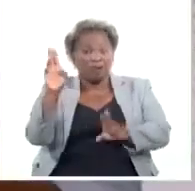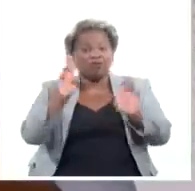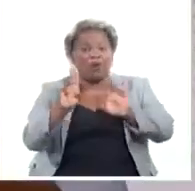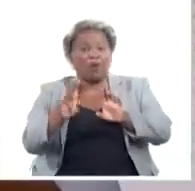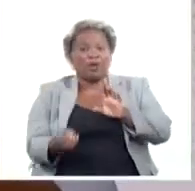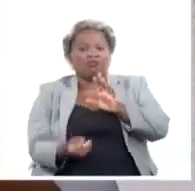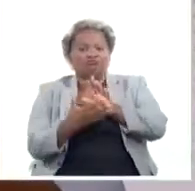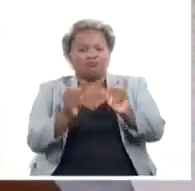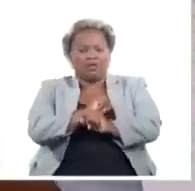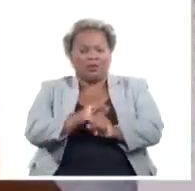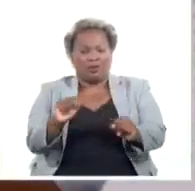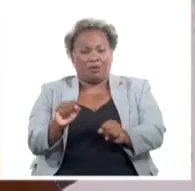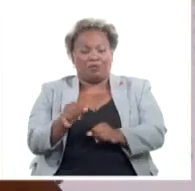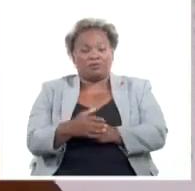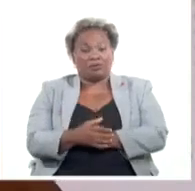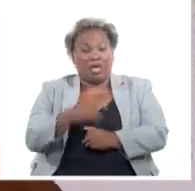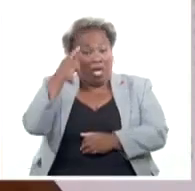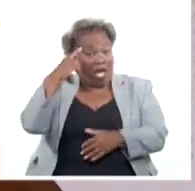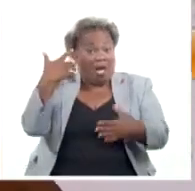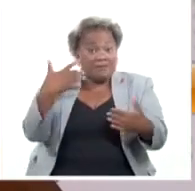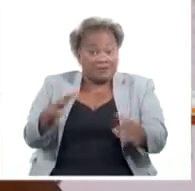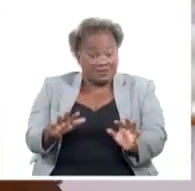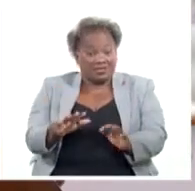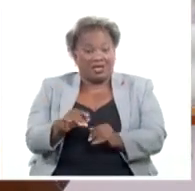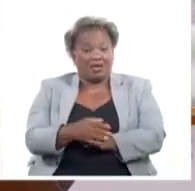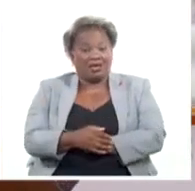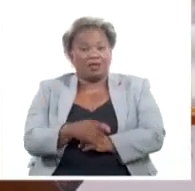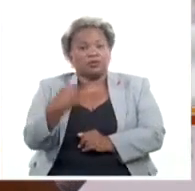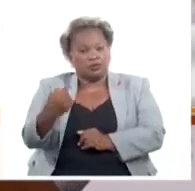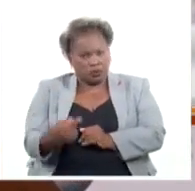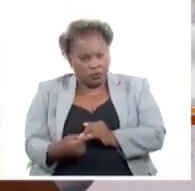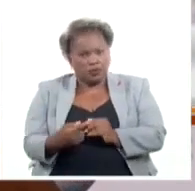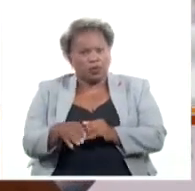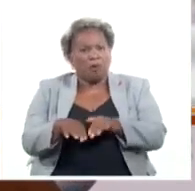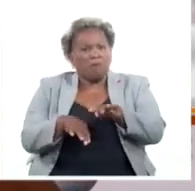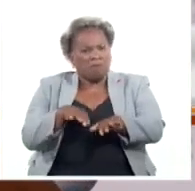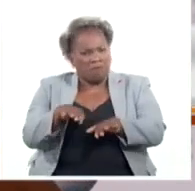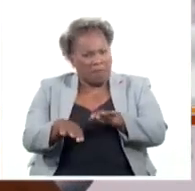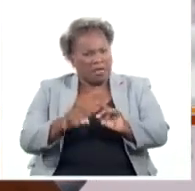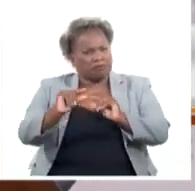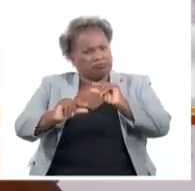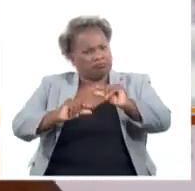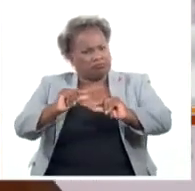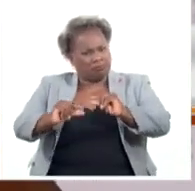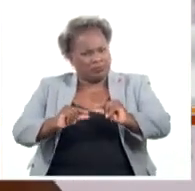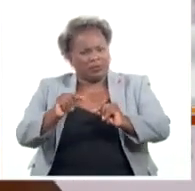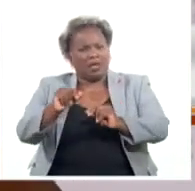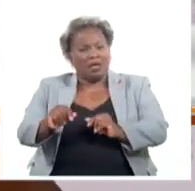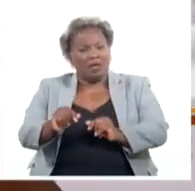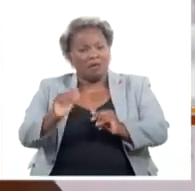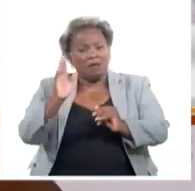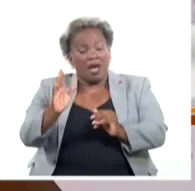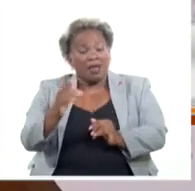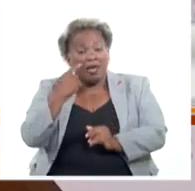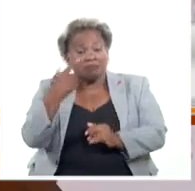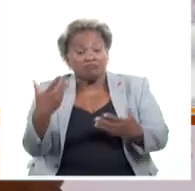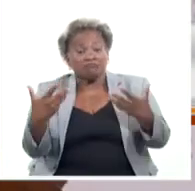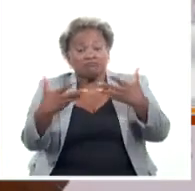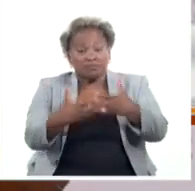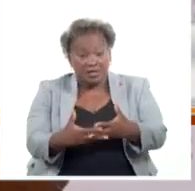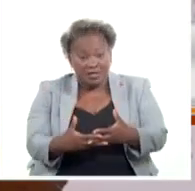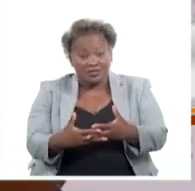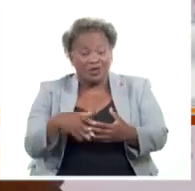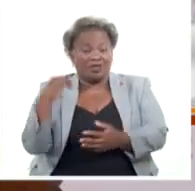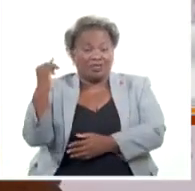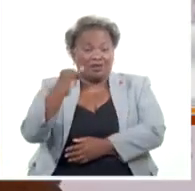Sin embargo, y a pesar de lo anterior, hemos dado pasos muy discretos dirigidos a encaminar la cooperación bilateral para